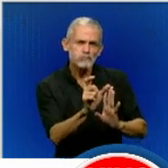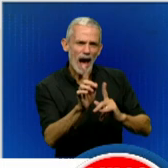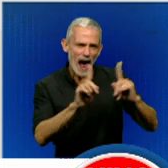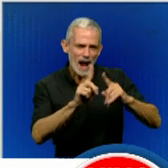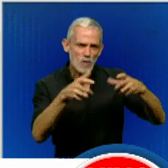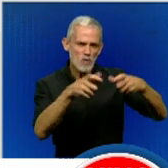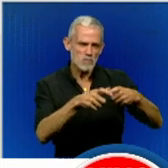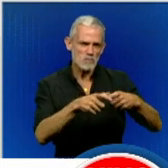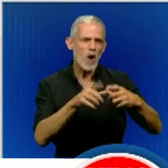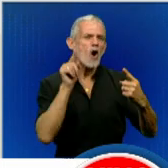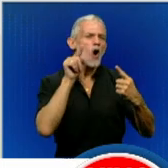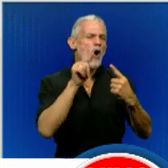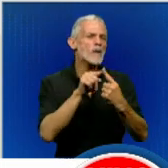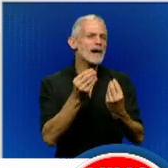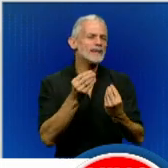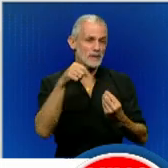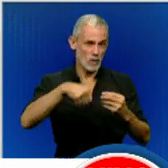el gran objetivo